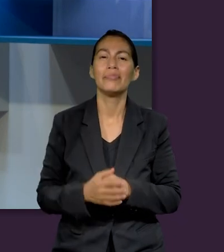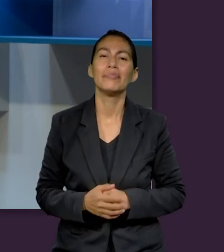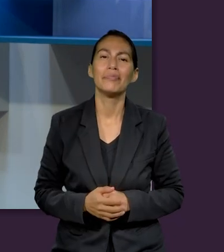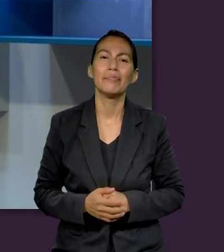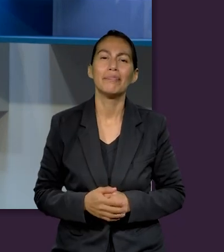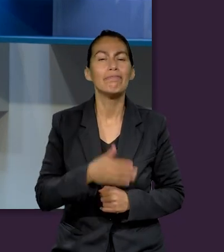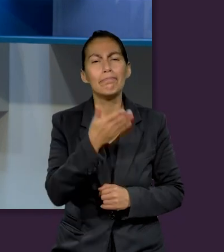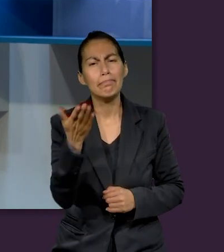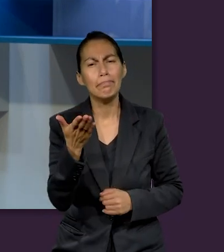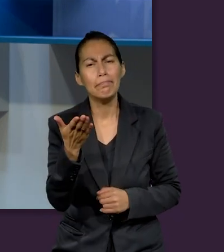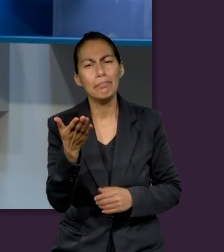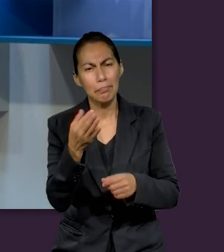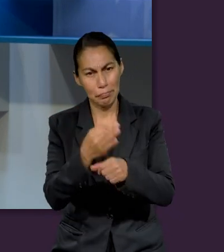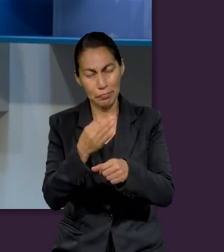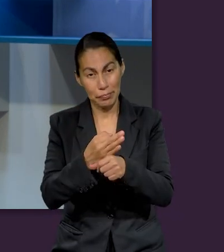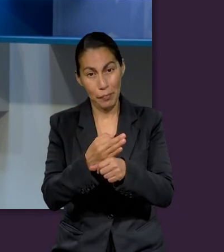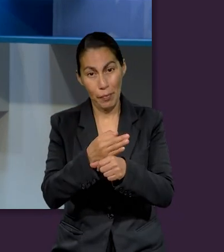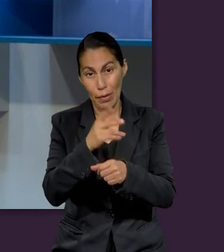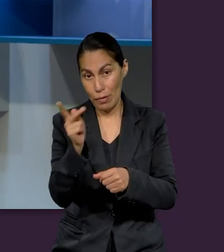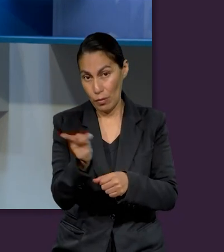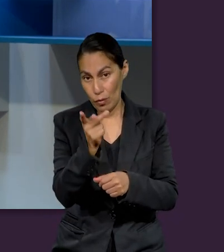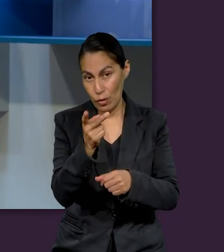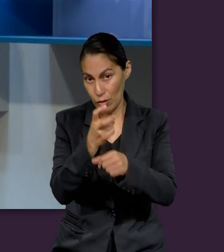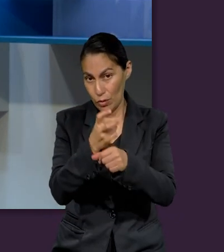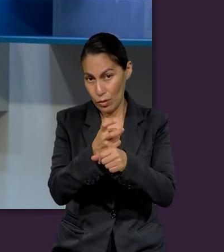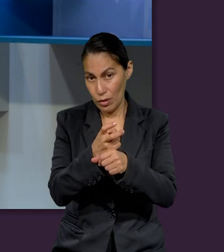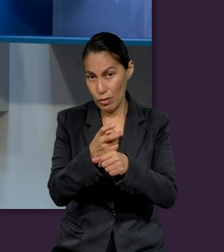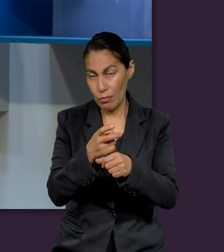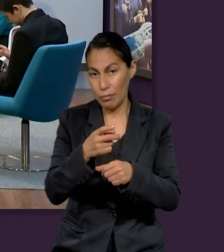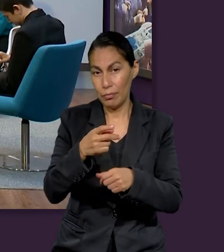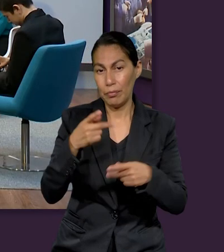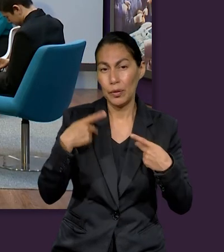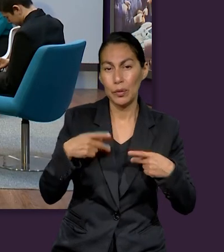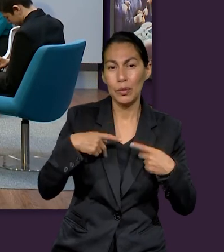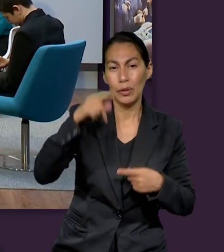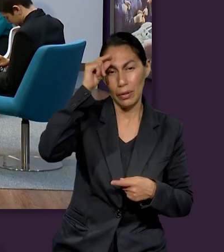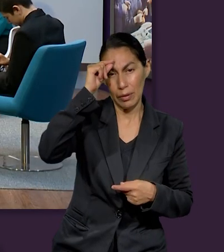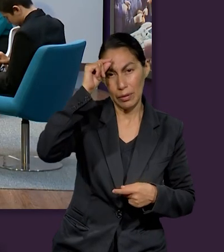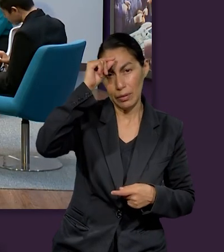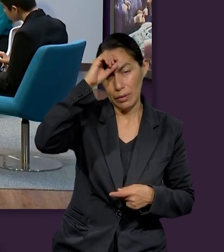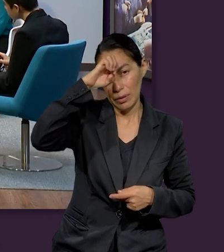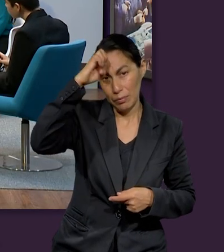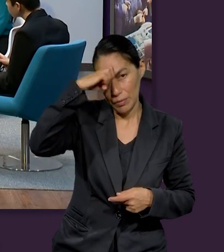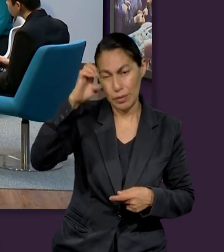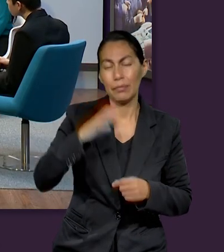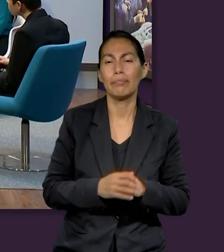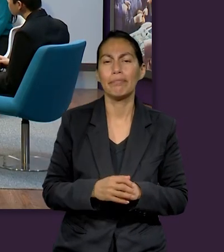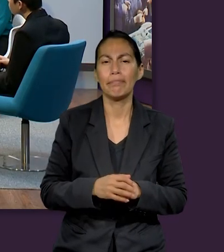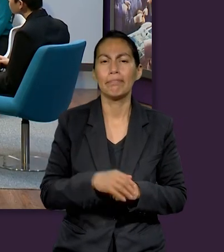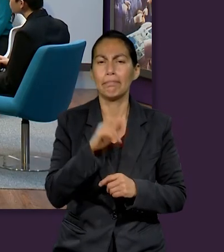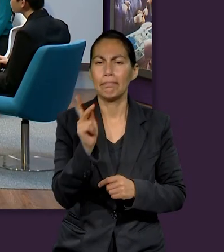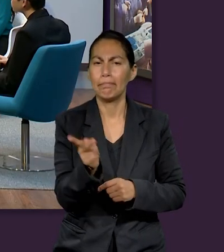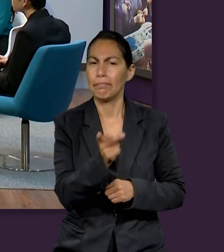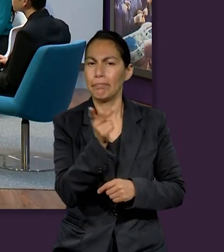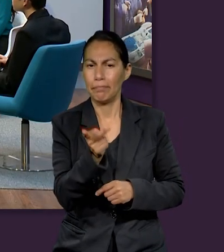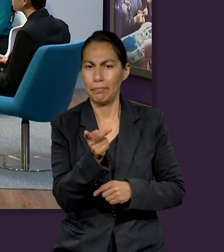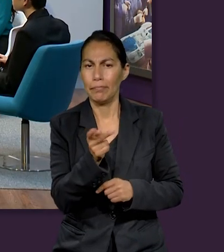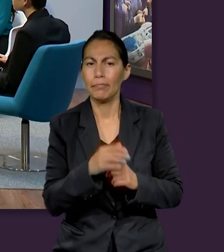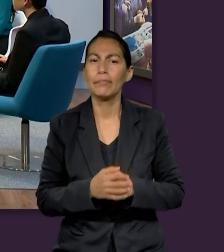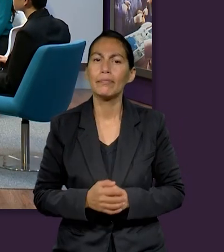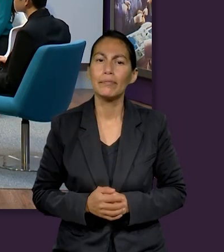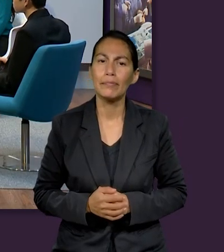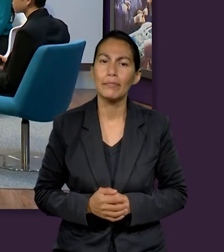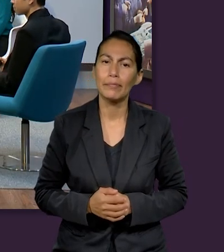su vida en todo lo que hacía reconociendo a Dios Qué les parece si vamos a la segunda